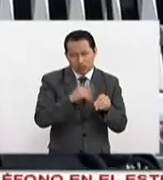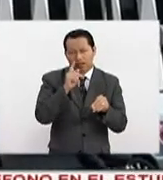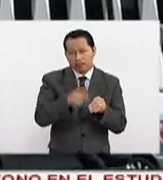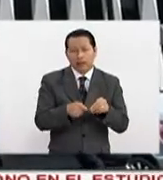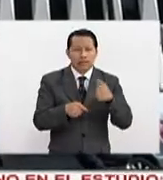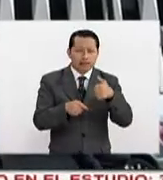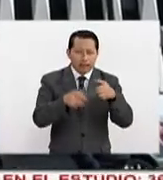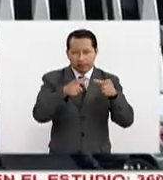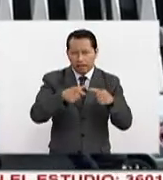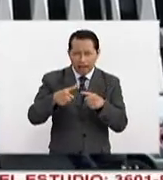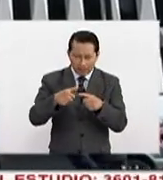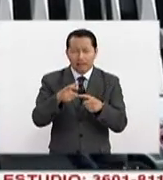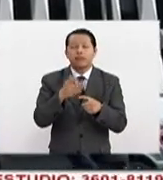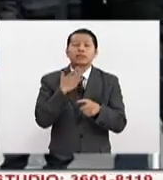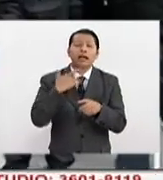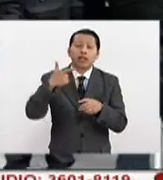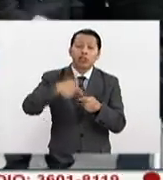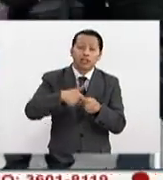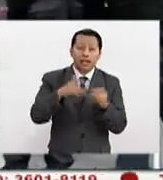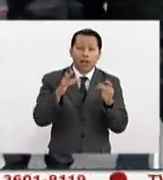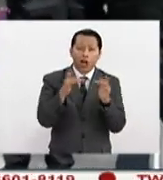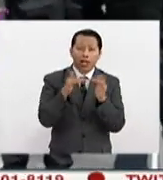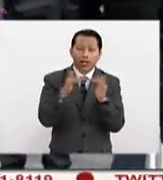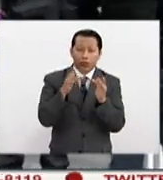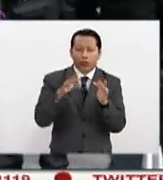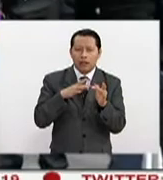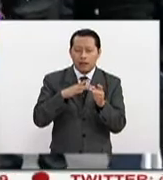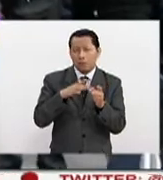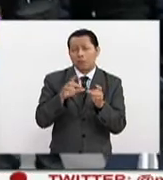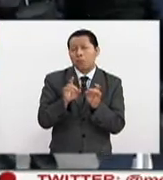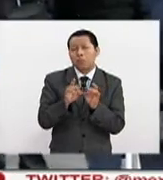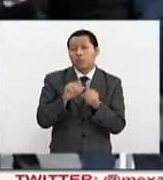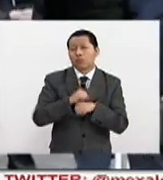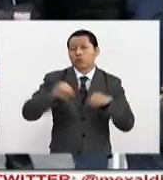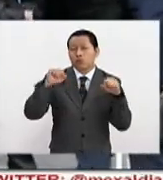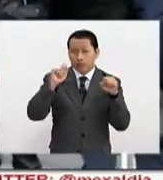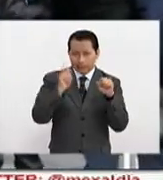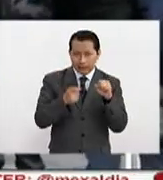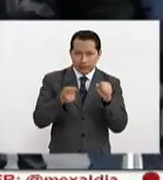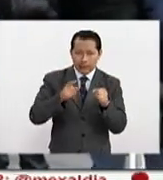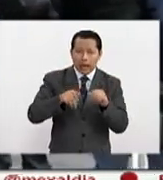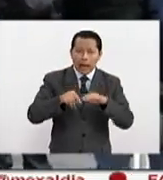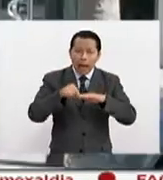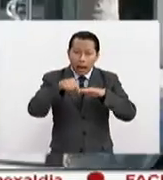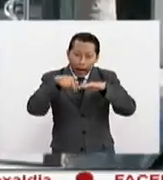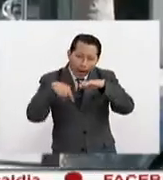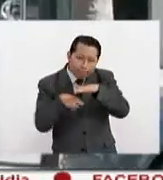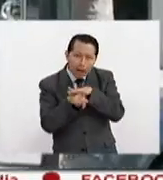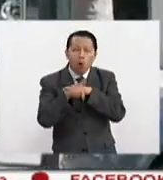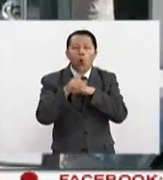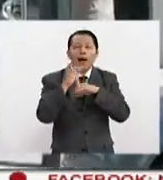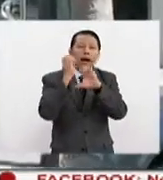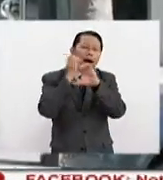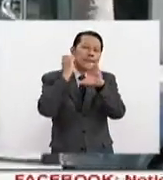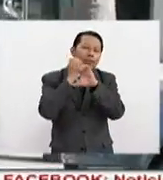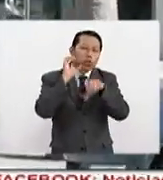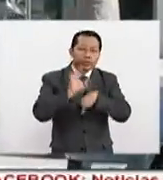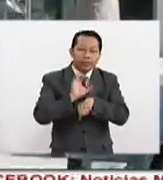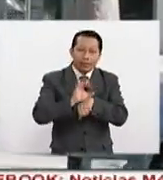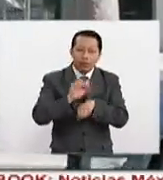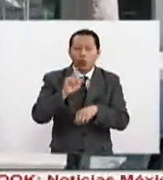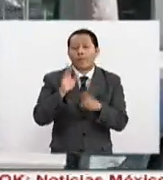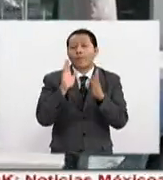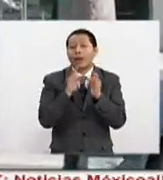6 garrafas de gasolina conectadas a un detonador rudimentario que estaba debajo de un camión de una empresa cementera. La Fiscalía de